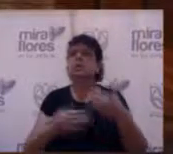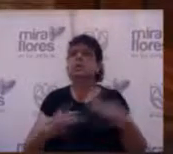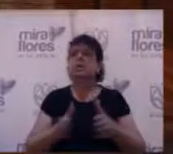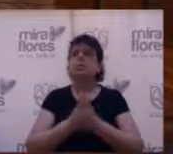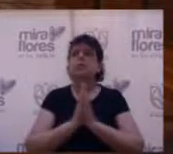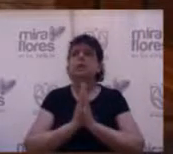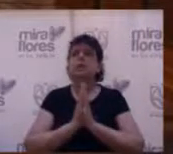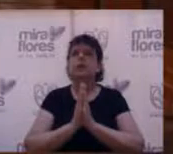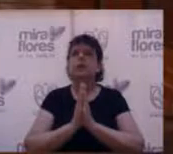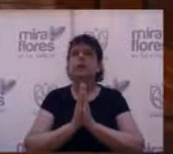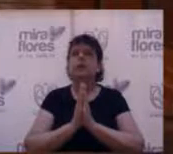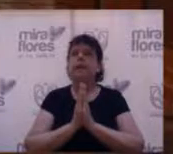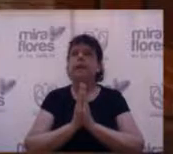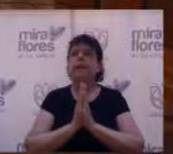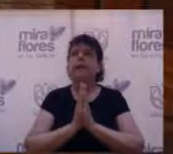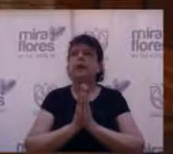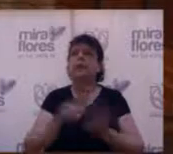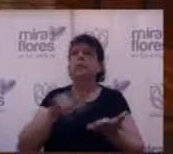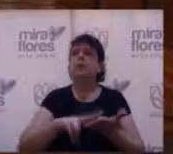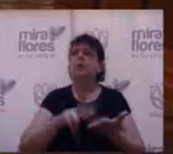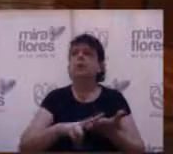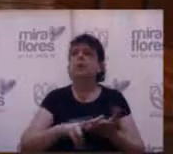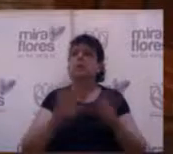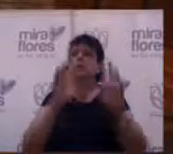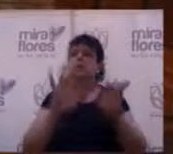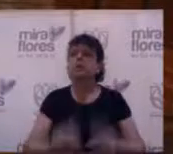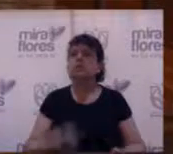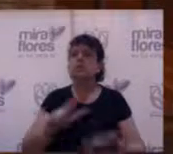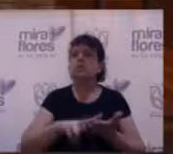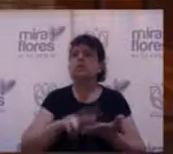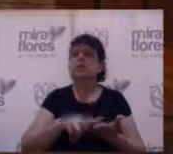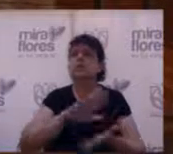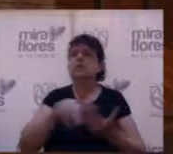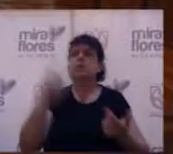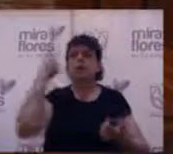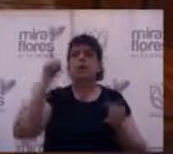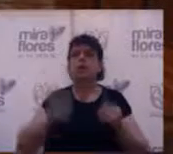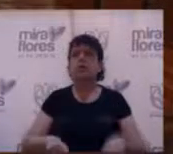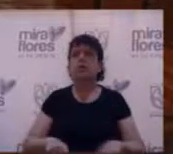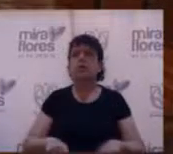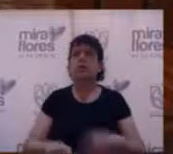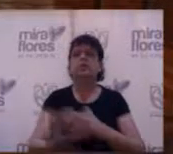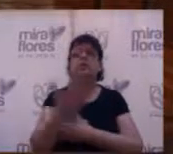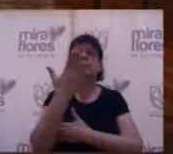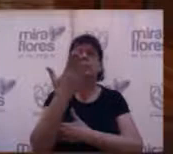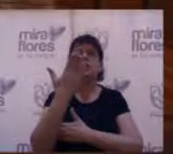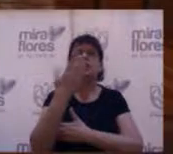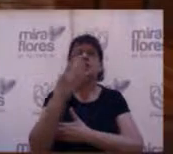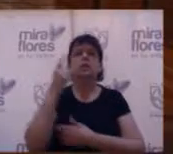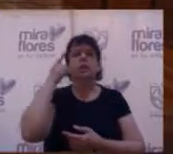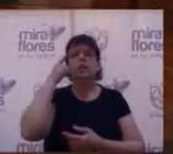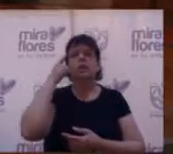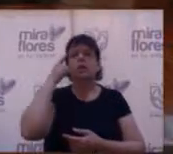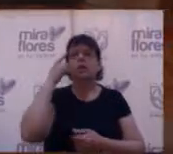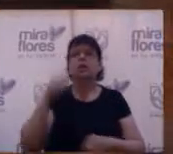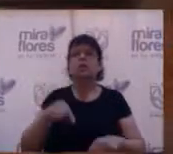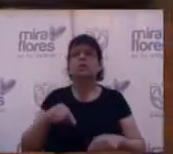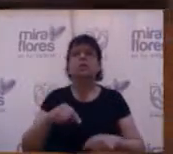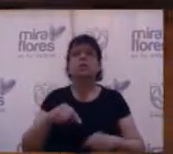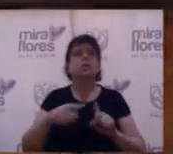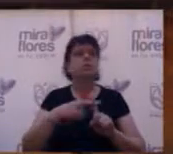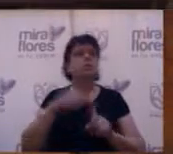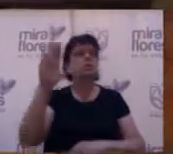de la aprobación del acta para la ejecución inmediata de los acuerdos tomados esta mañana. Aquellos miembros del Consejo que estén a favor, si no se expresaron, señal de